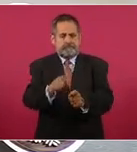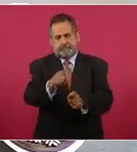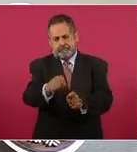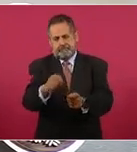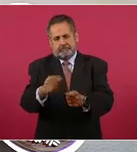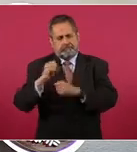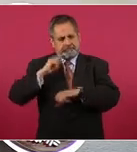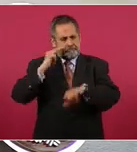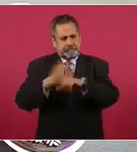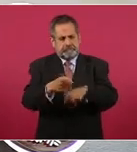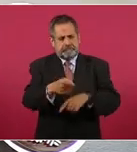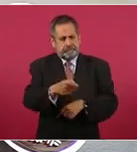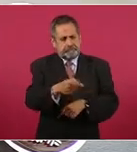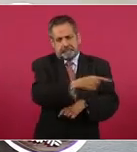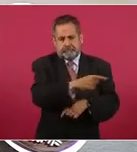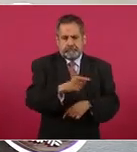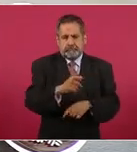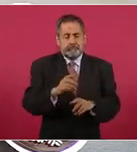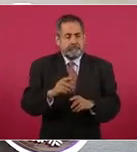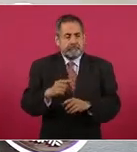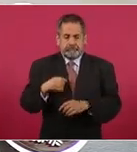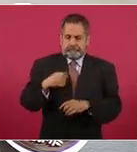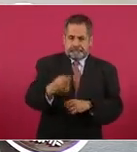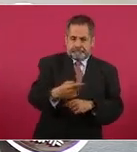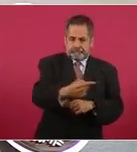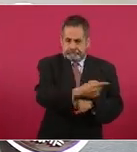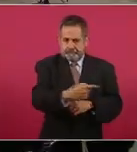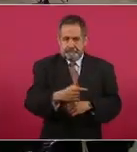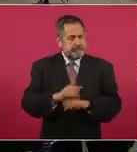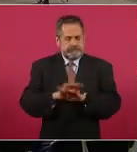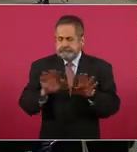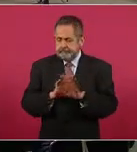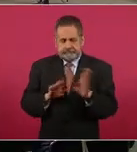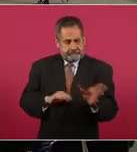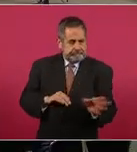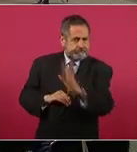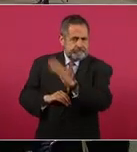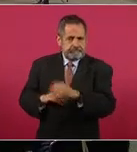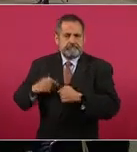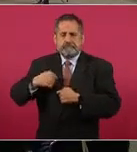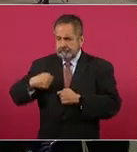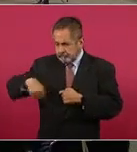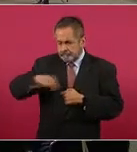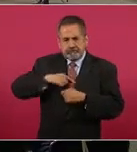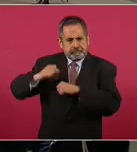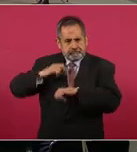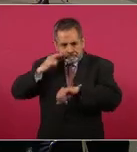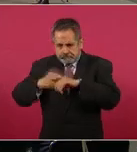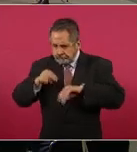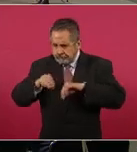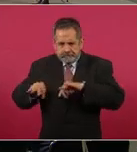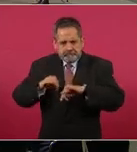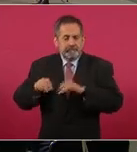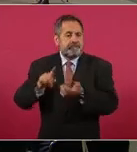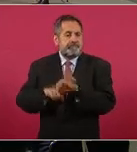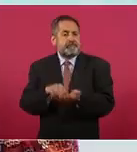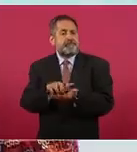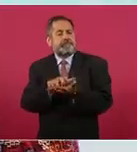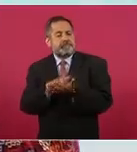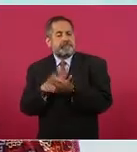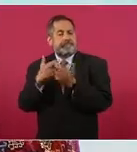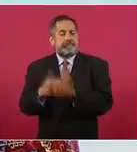soberanía digital y hemos mejorado toda esta infraestructura, esto nos ha llevado a ahorros de más de